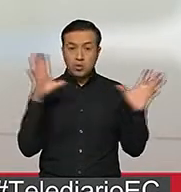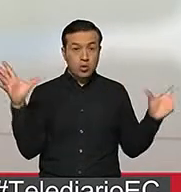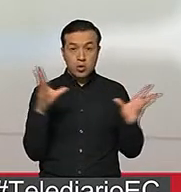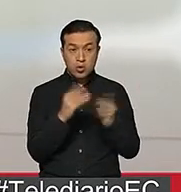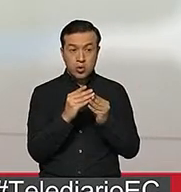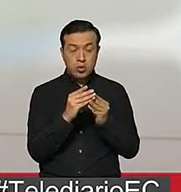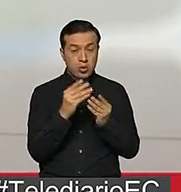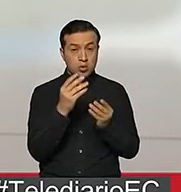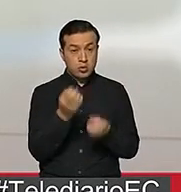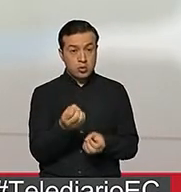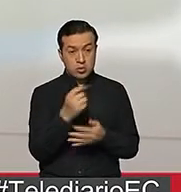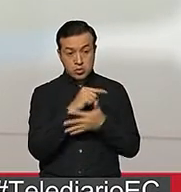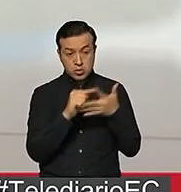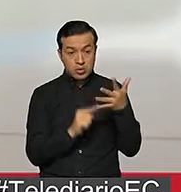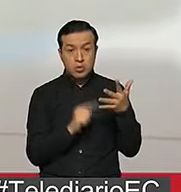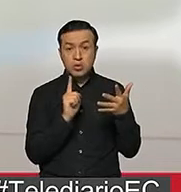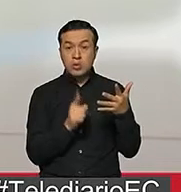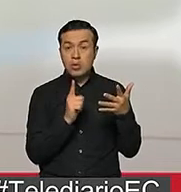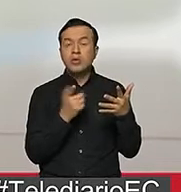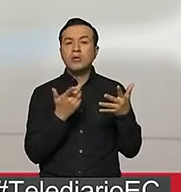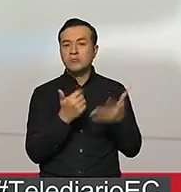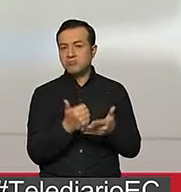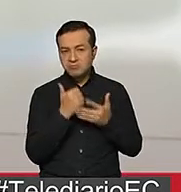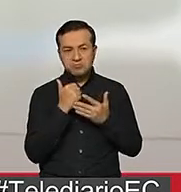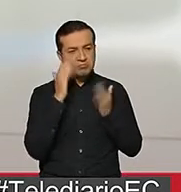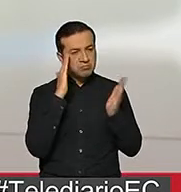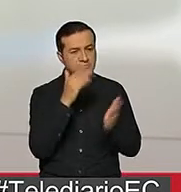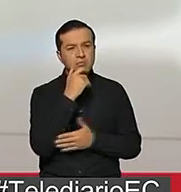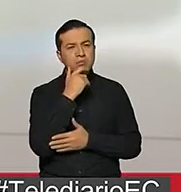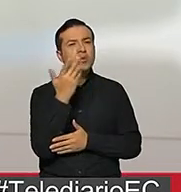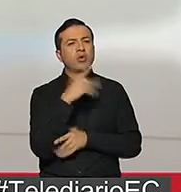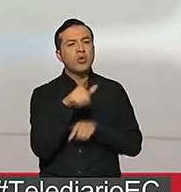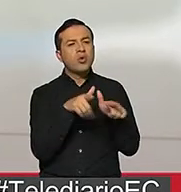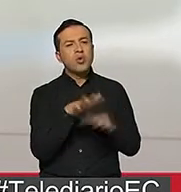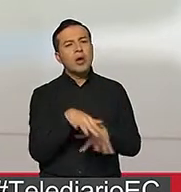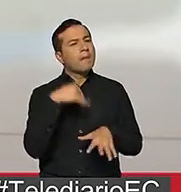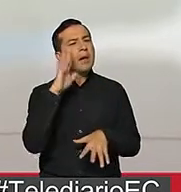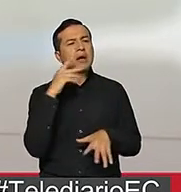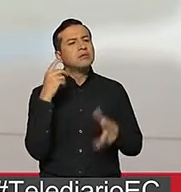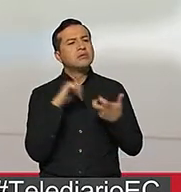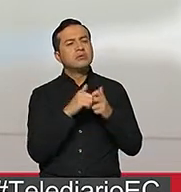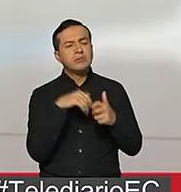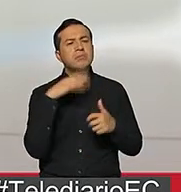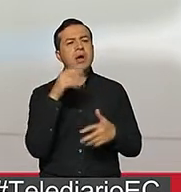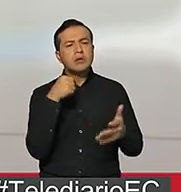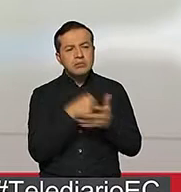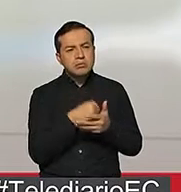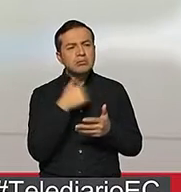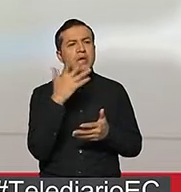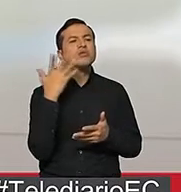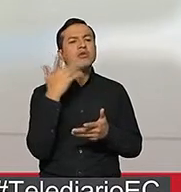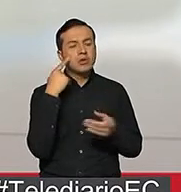de esta importante herramienta nos ha permitido a nosotros focalizar los lugares donde se necesita hacer el